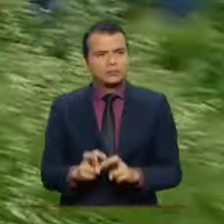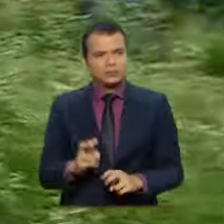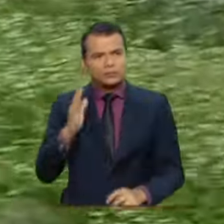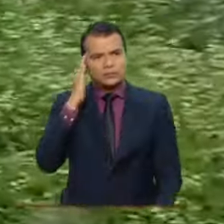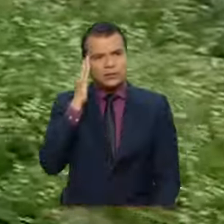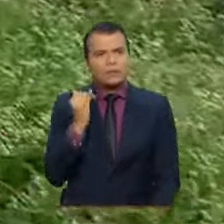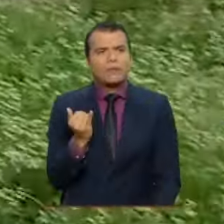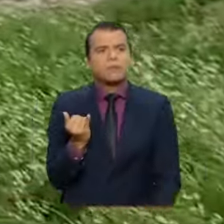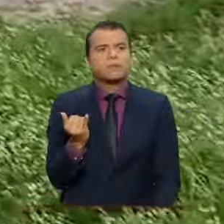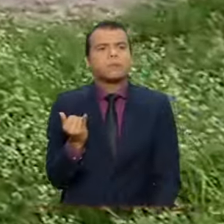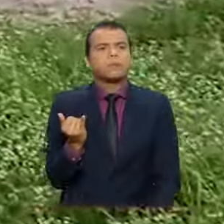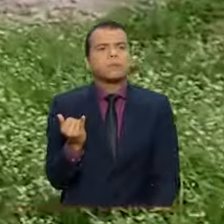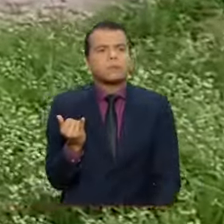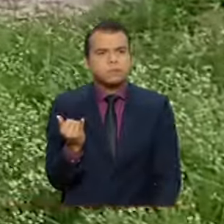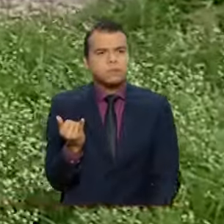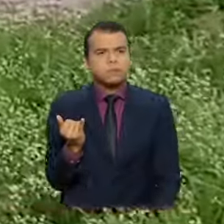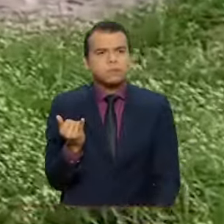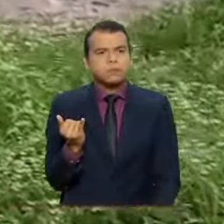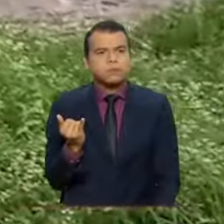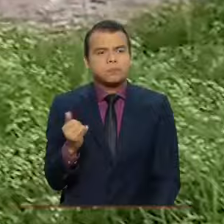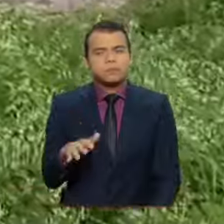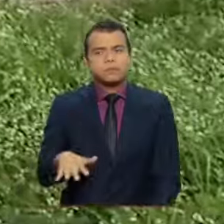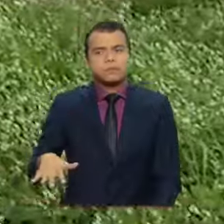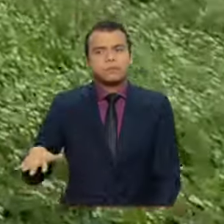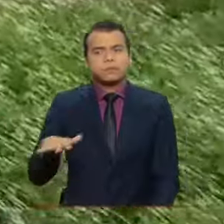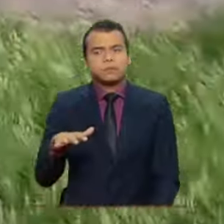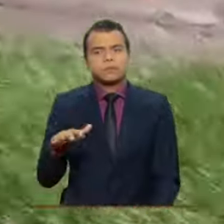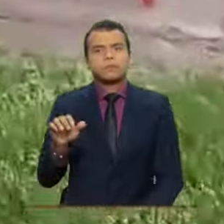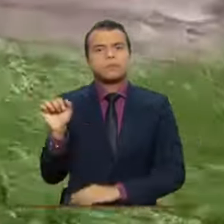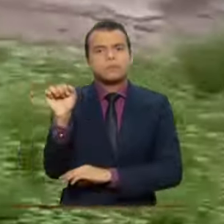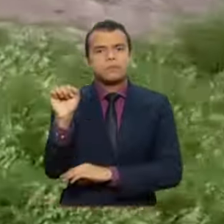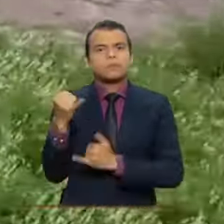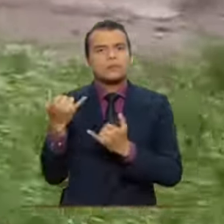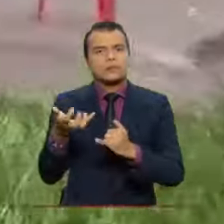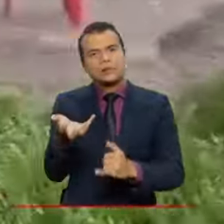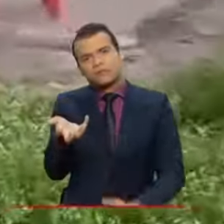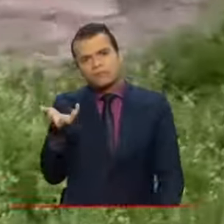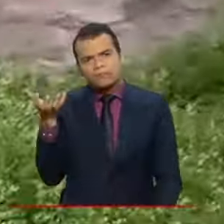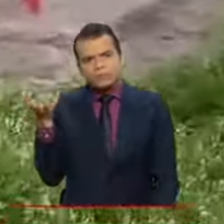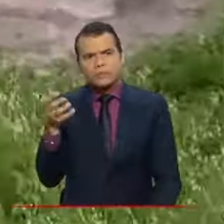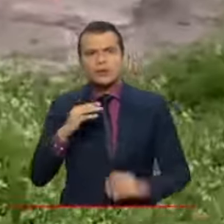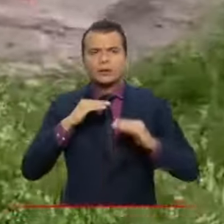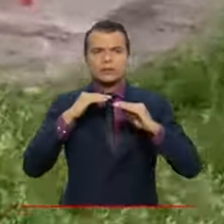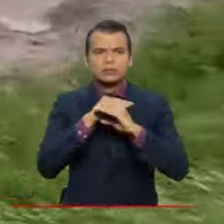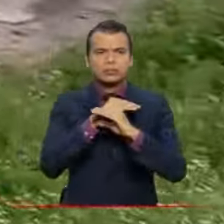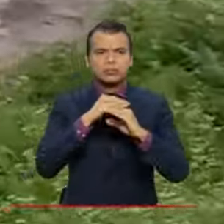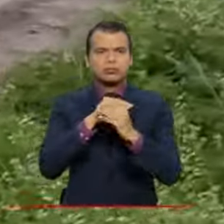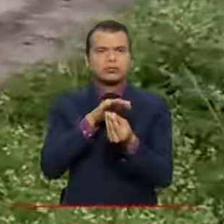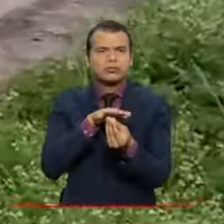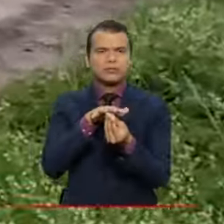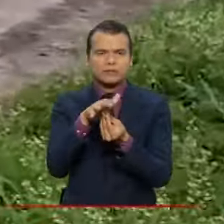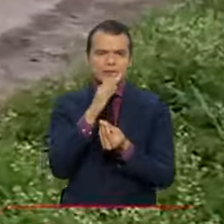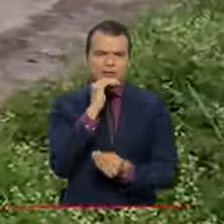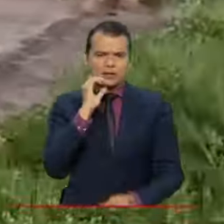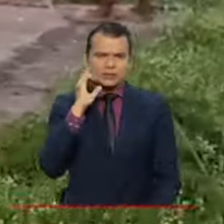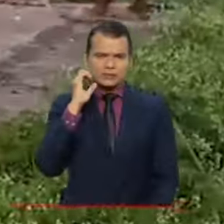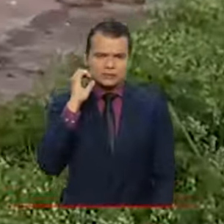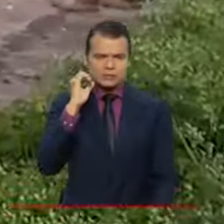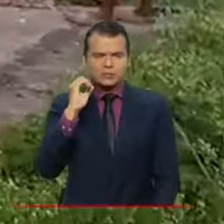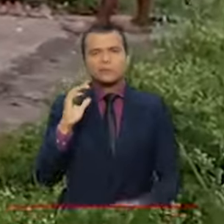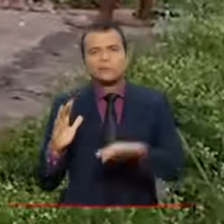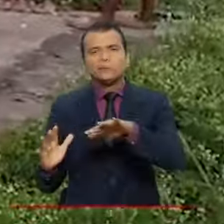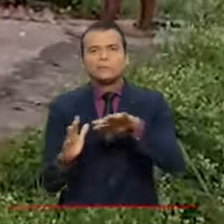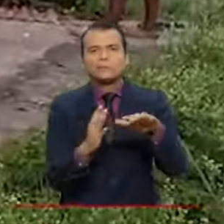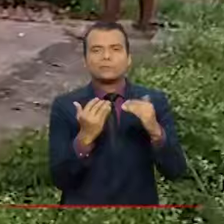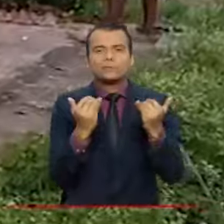del sector. El tráfico por el momento no presenta ninguna actividad por el momento. Y dando continuidad a lo que tenemos que hablar el